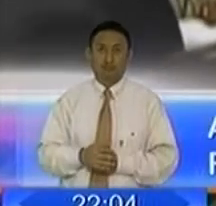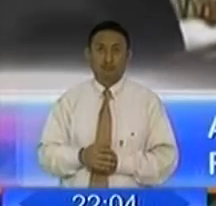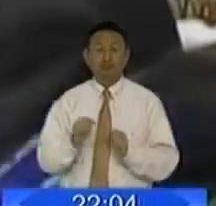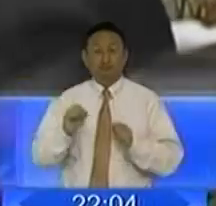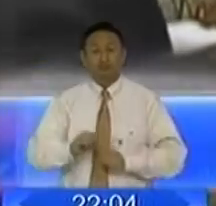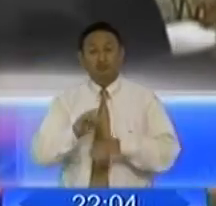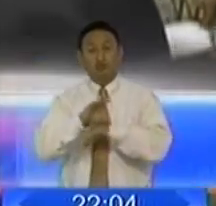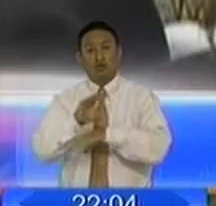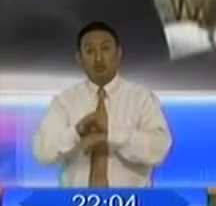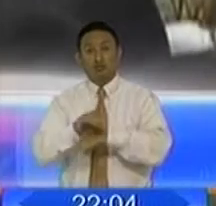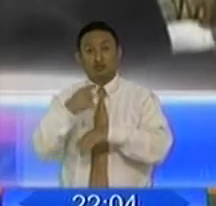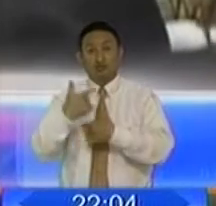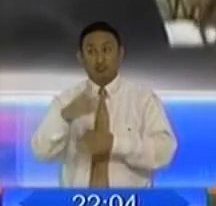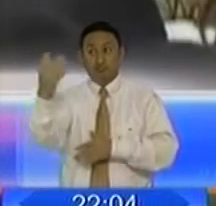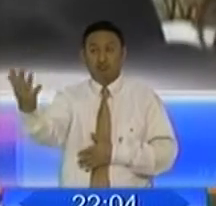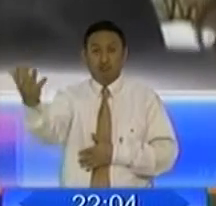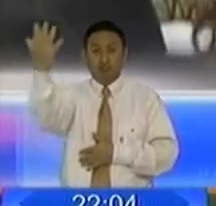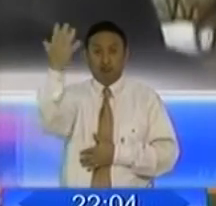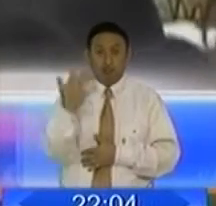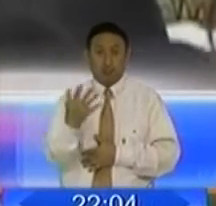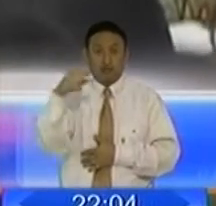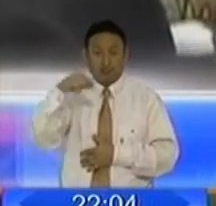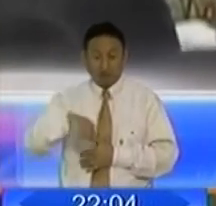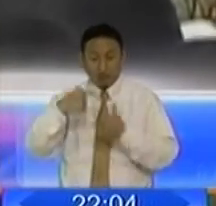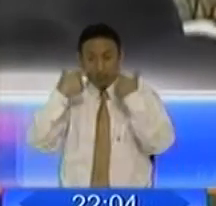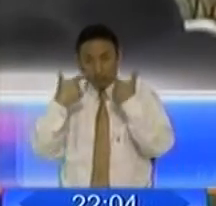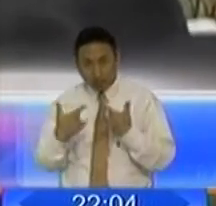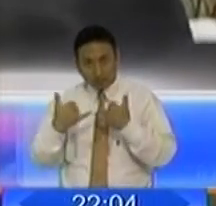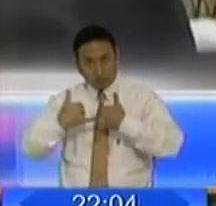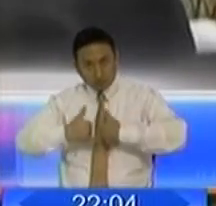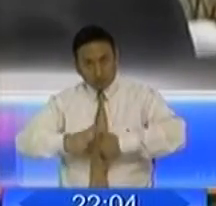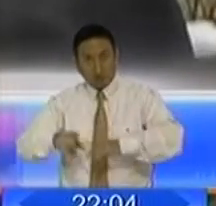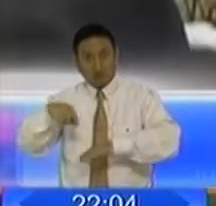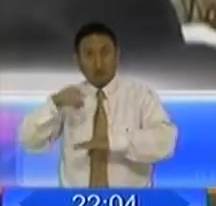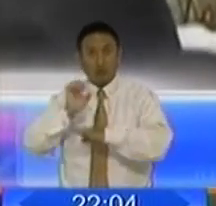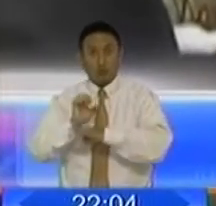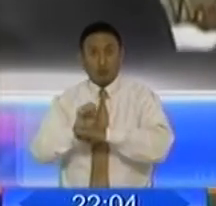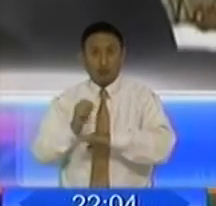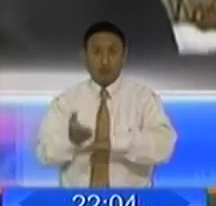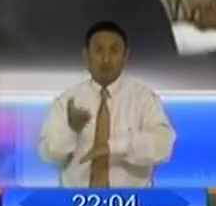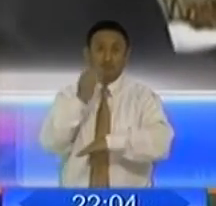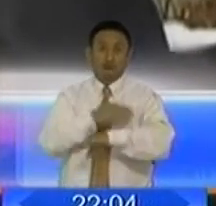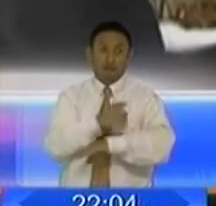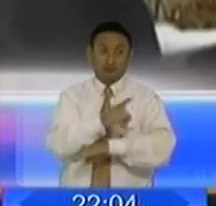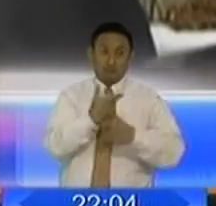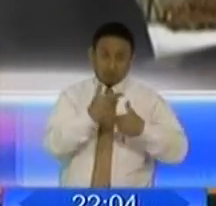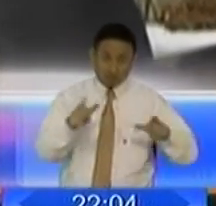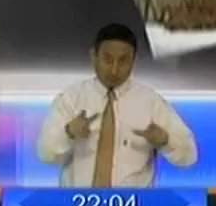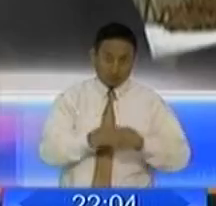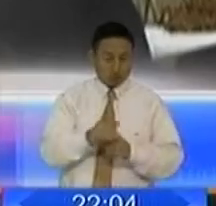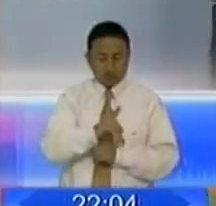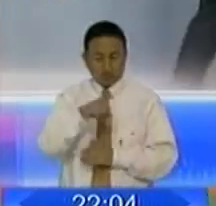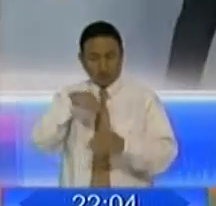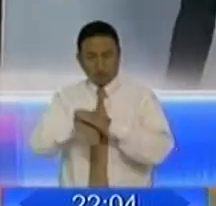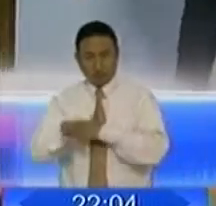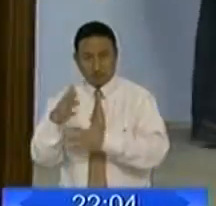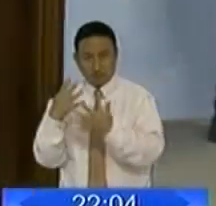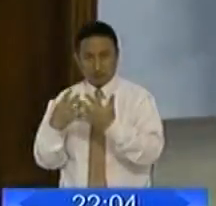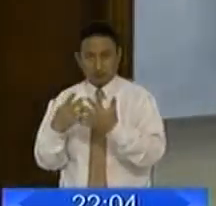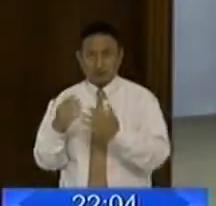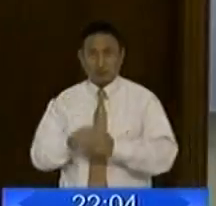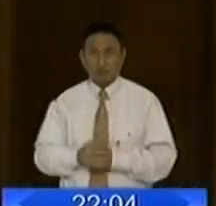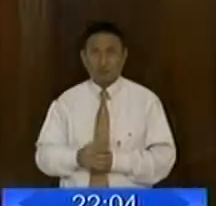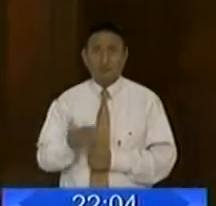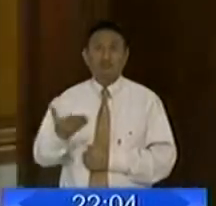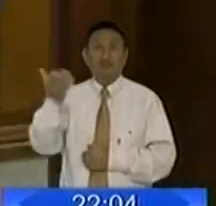recomendación es que cuando ellos lleguen al país estén en observación también en el Ecuador antes de recuperar actividades con normalidad. Semanas